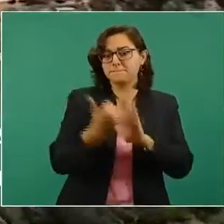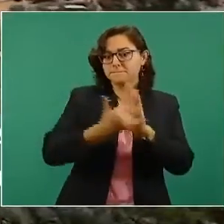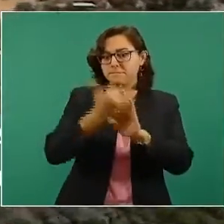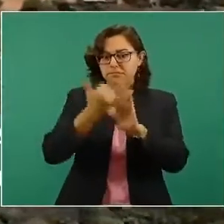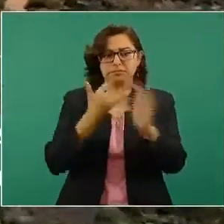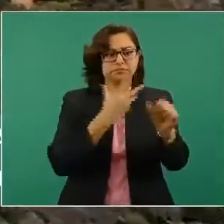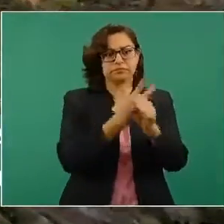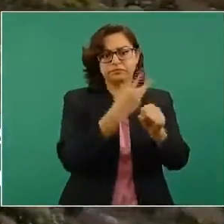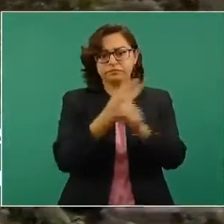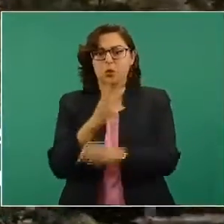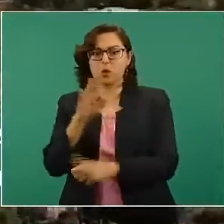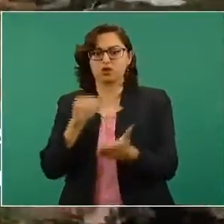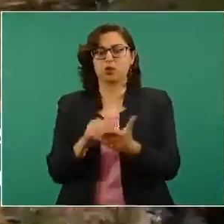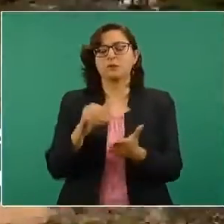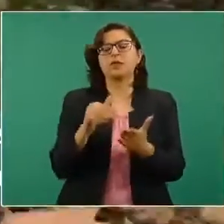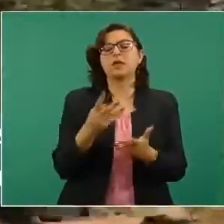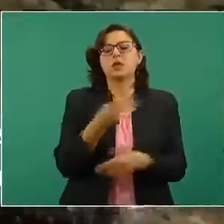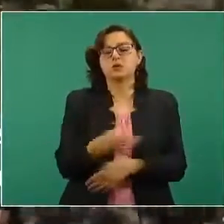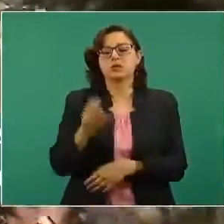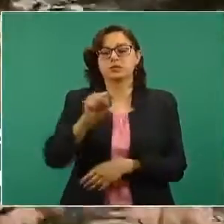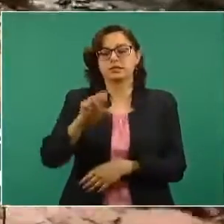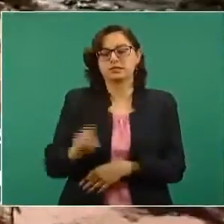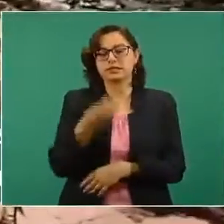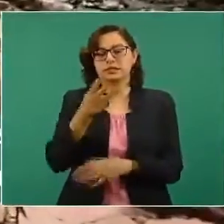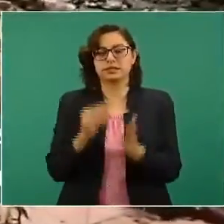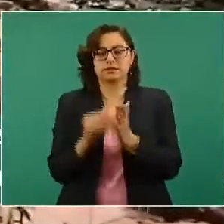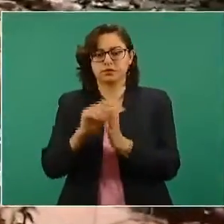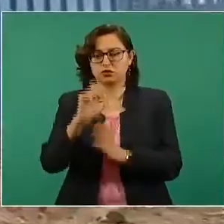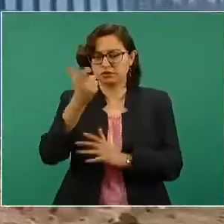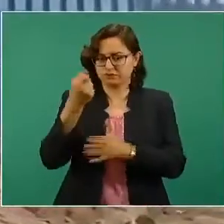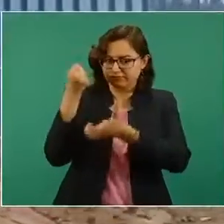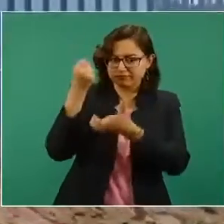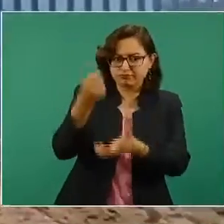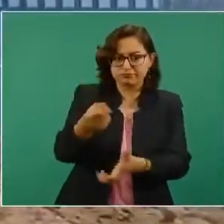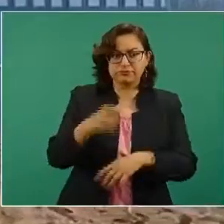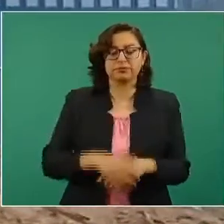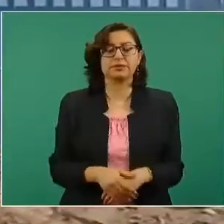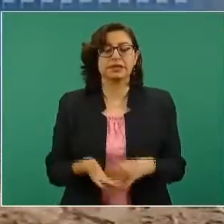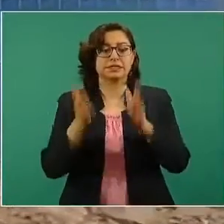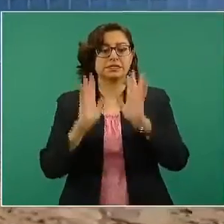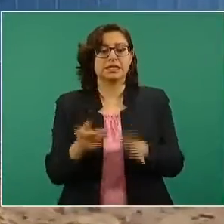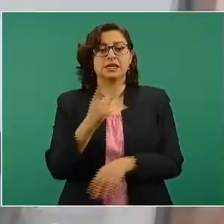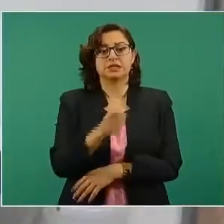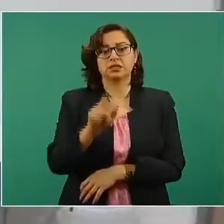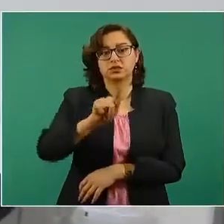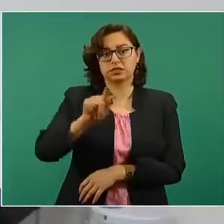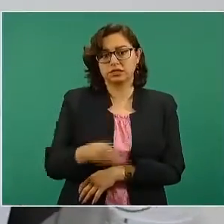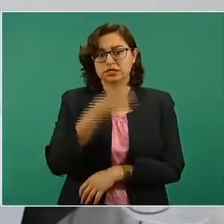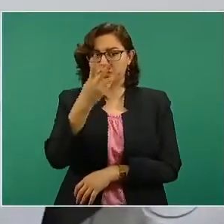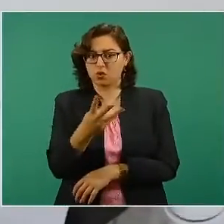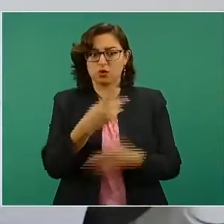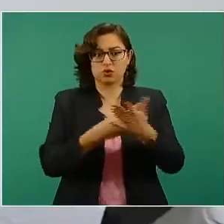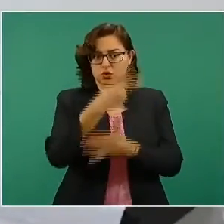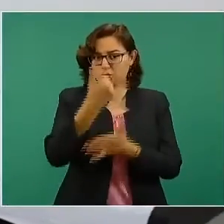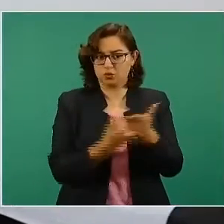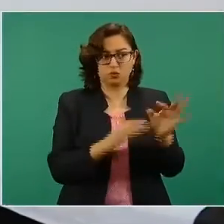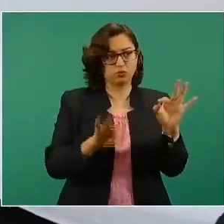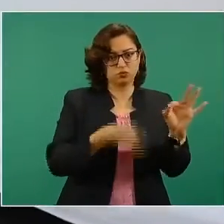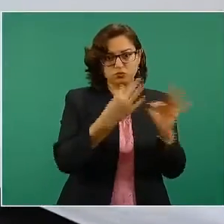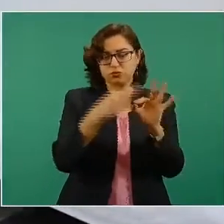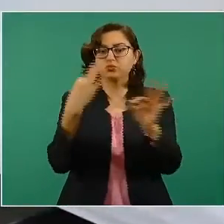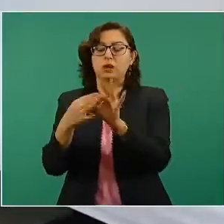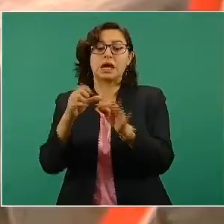se han financiado con 4,463 millones de pesos. Ya se concluyeron 174 acciones, tanto en